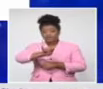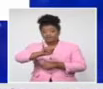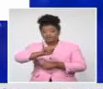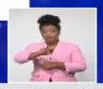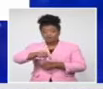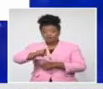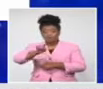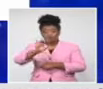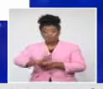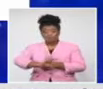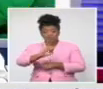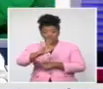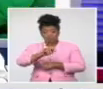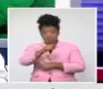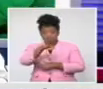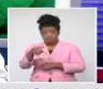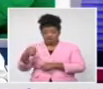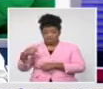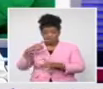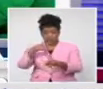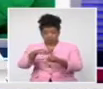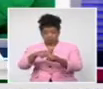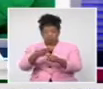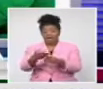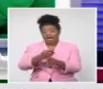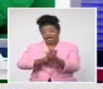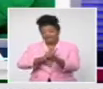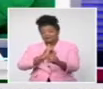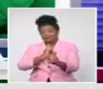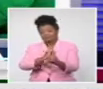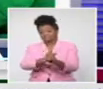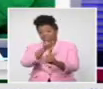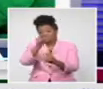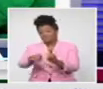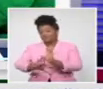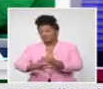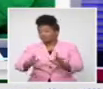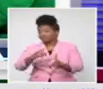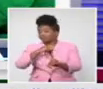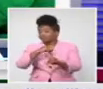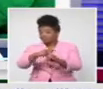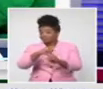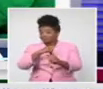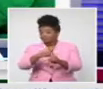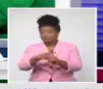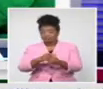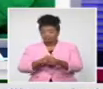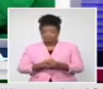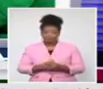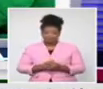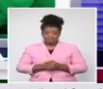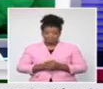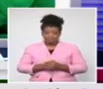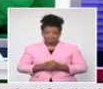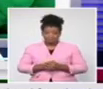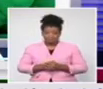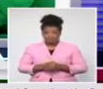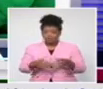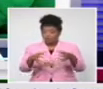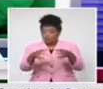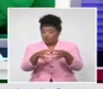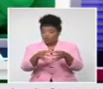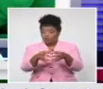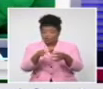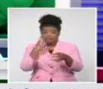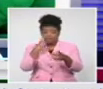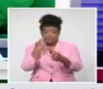ayer, contacto de un caso que ya había sido diagnosticado previamente, grupo de mayor